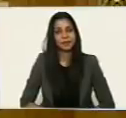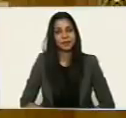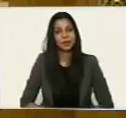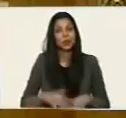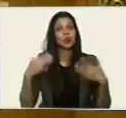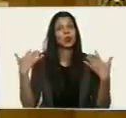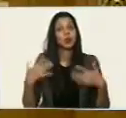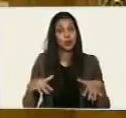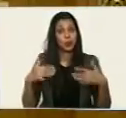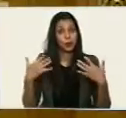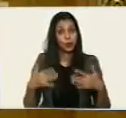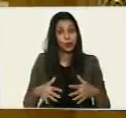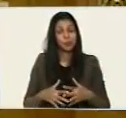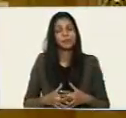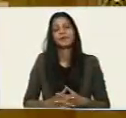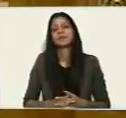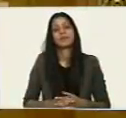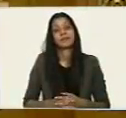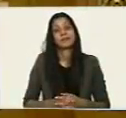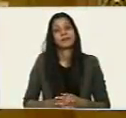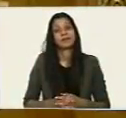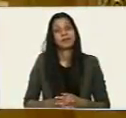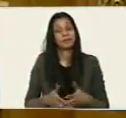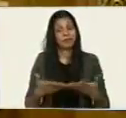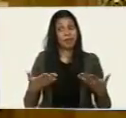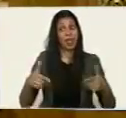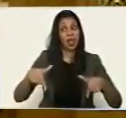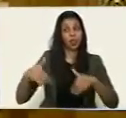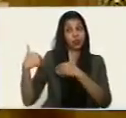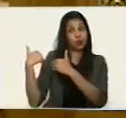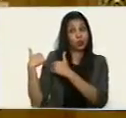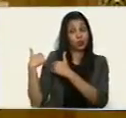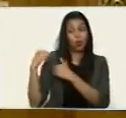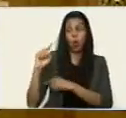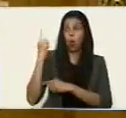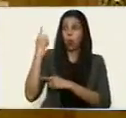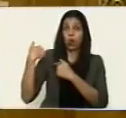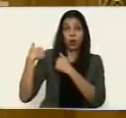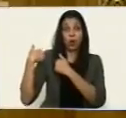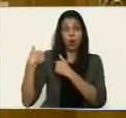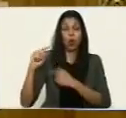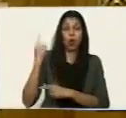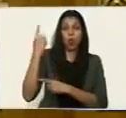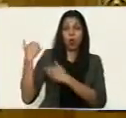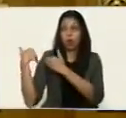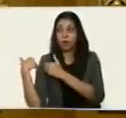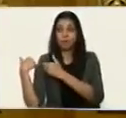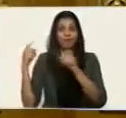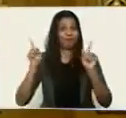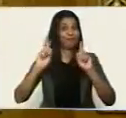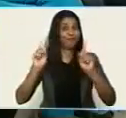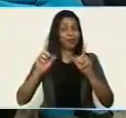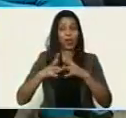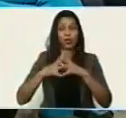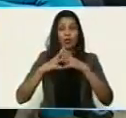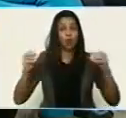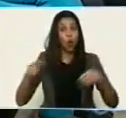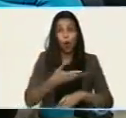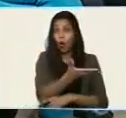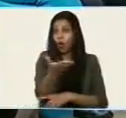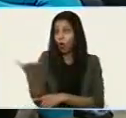¿Ah? Claro, porque es que esto no es un trabajo nada más de la Junta Directiva, esto es un trabajo de toda la Asamblea Nacional